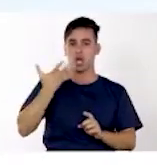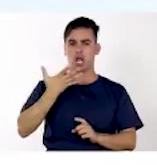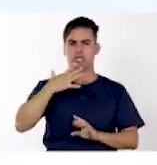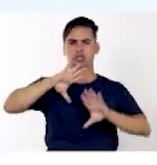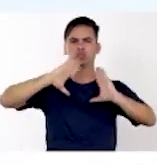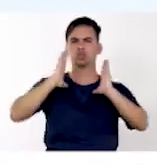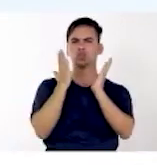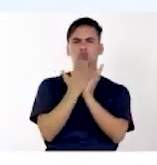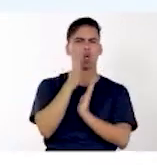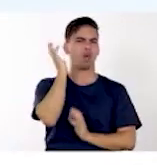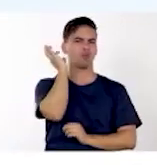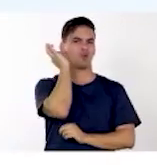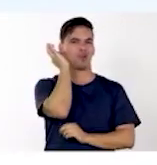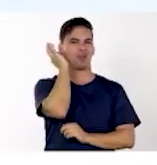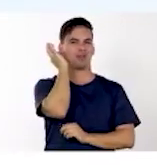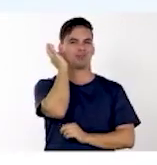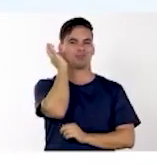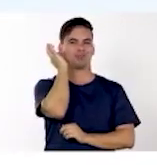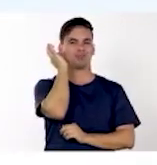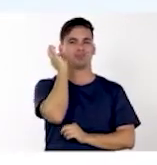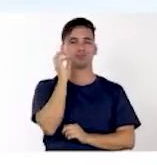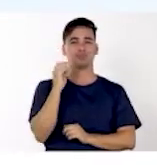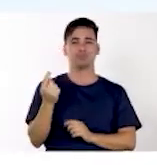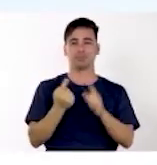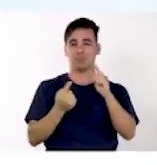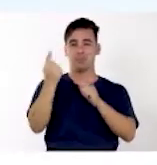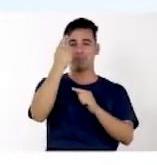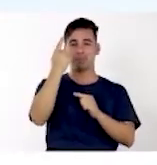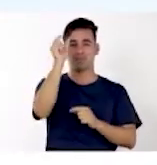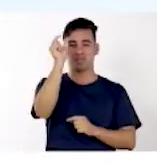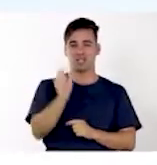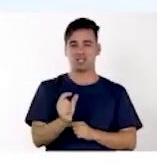años, a María Josefa, un personaje